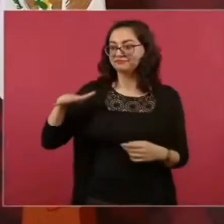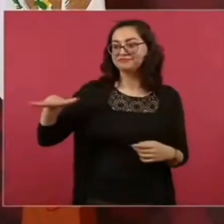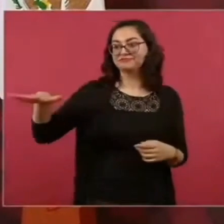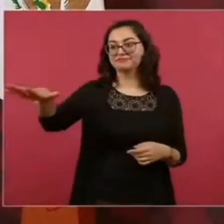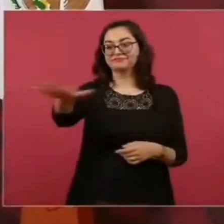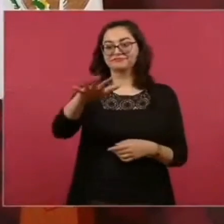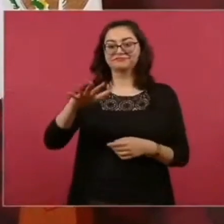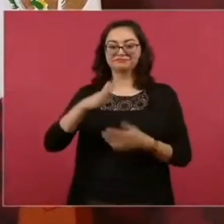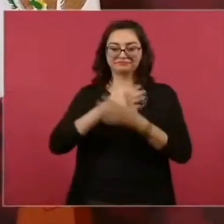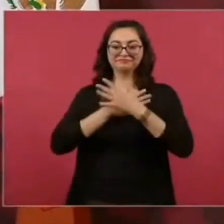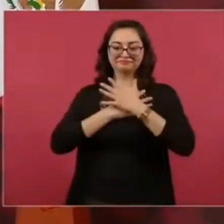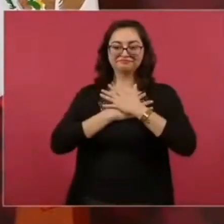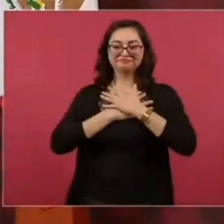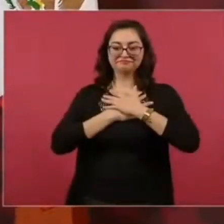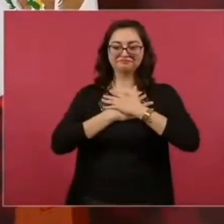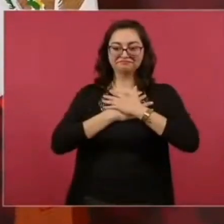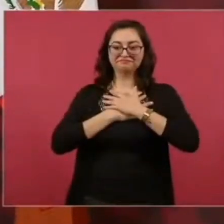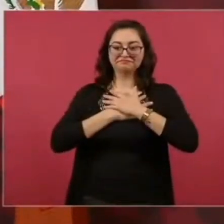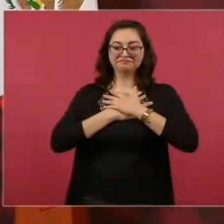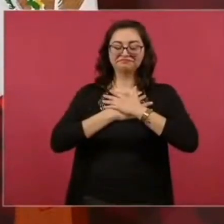Nada más.